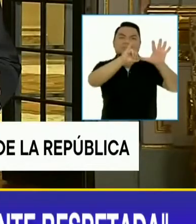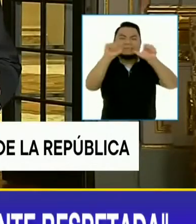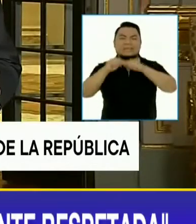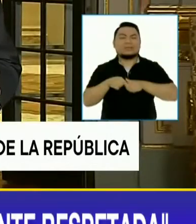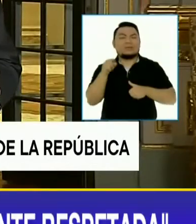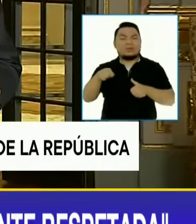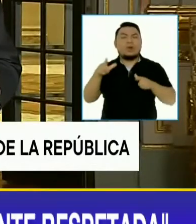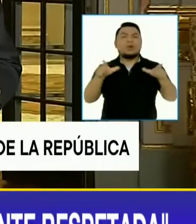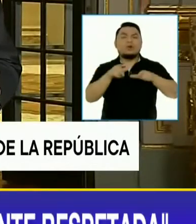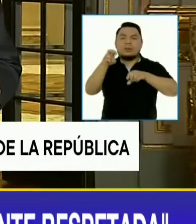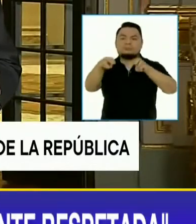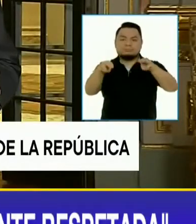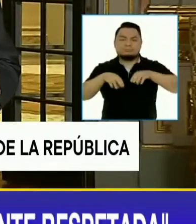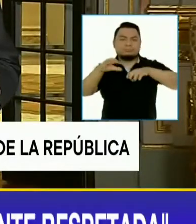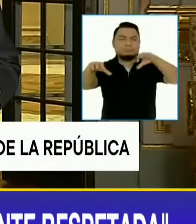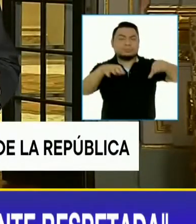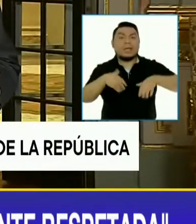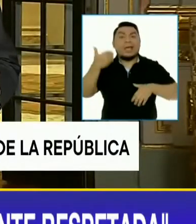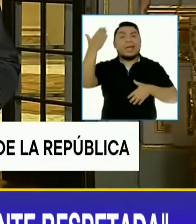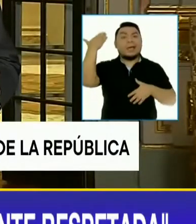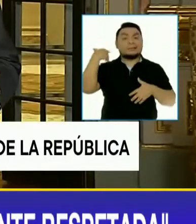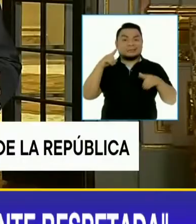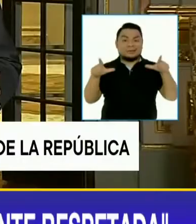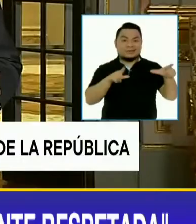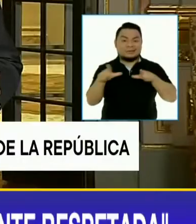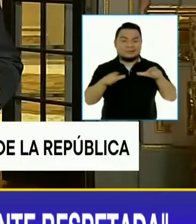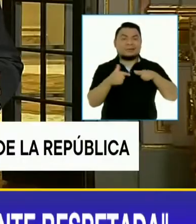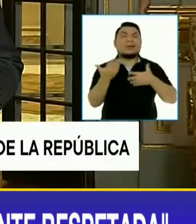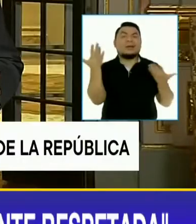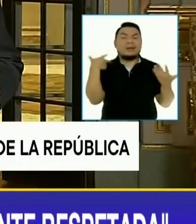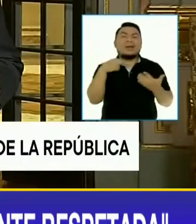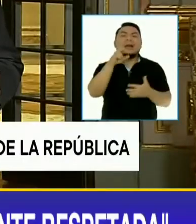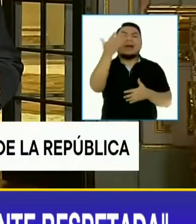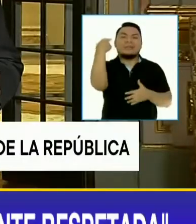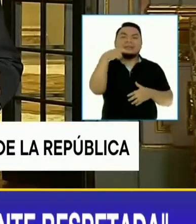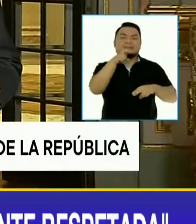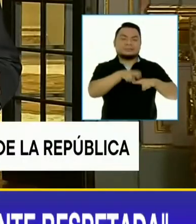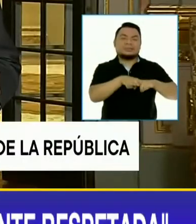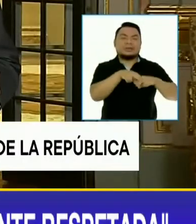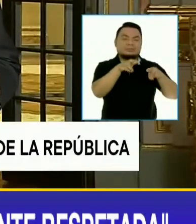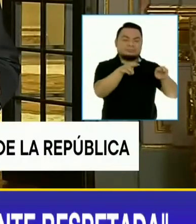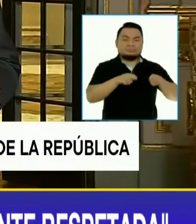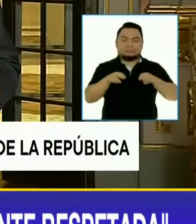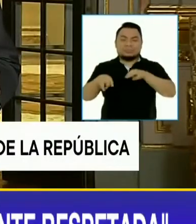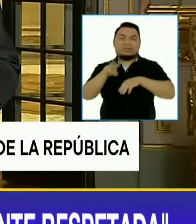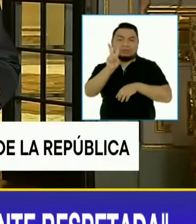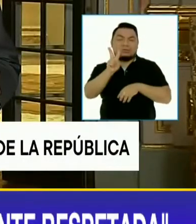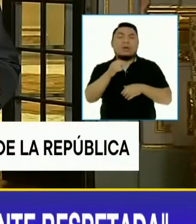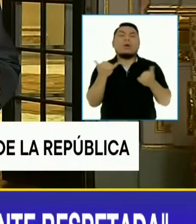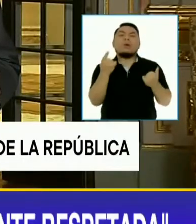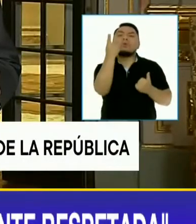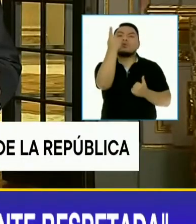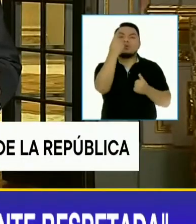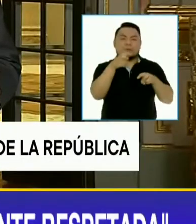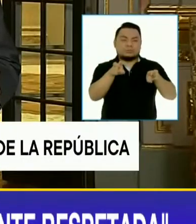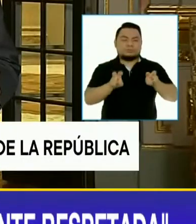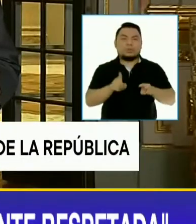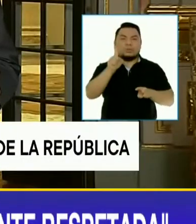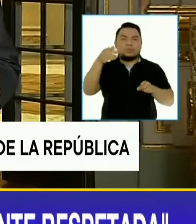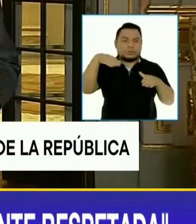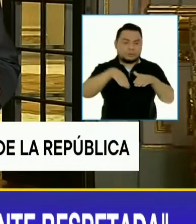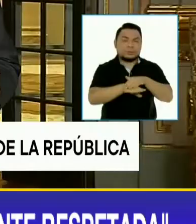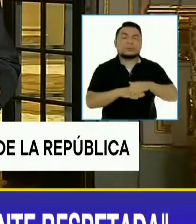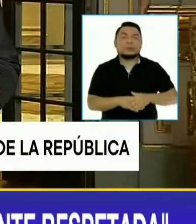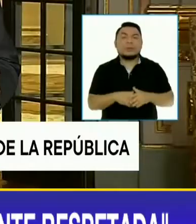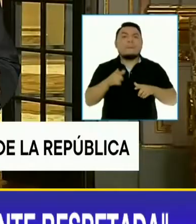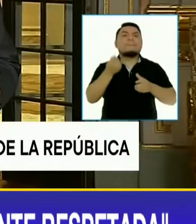compartida por 2 mesas, esto ya no será así. Habrá 1 mesa por aula, buscando reducir las aglomeraciones, la concentración de